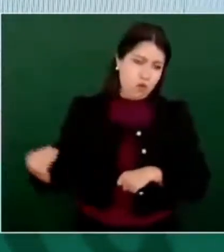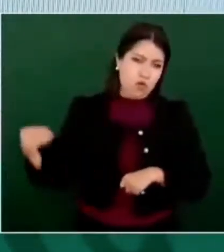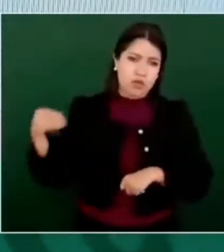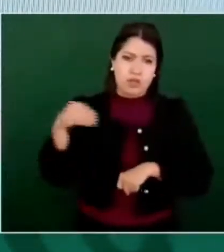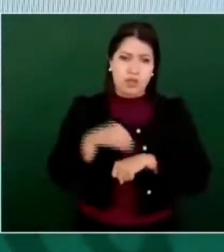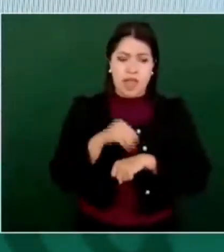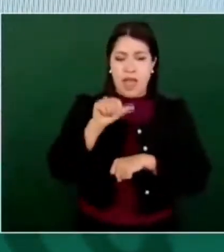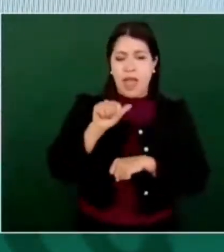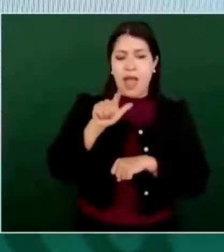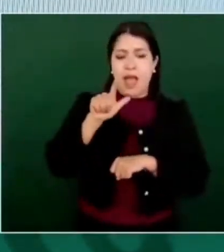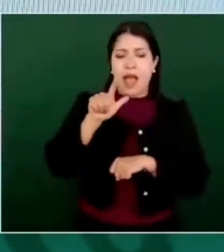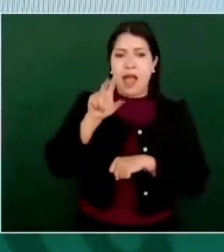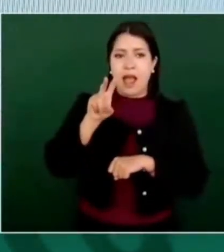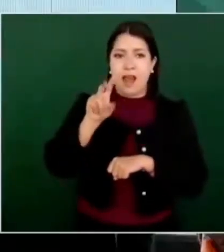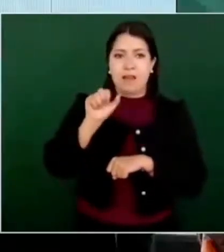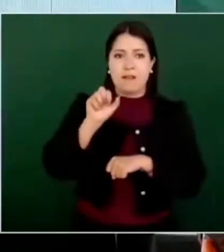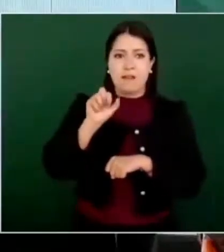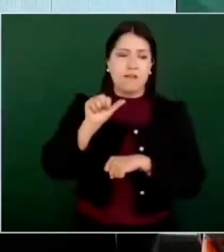para incorporarlo.